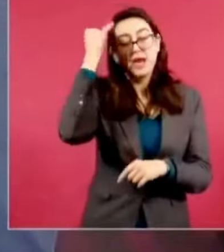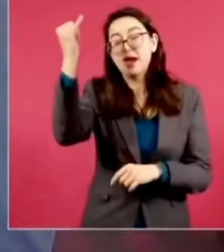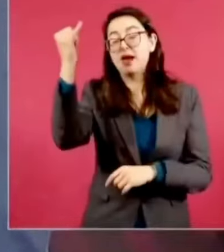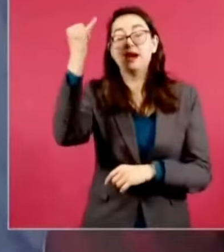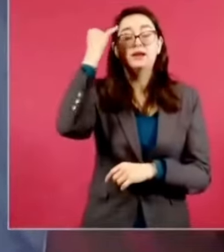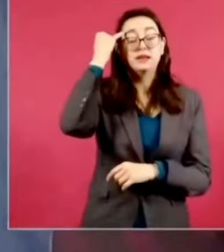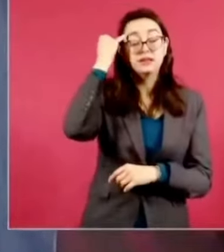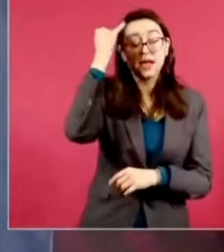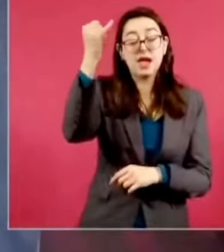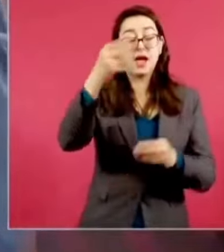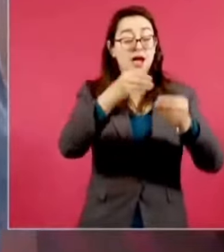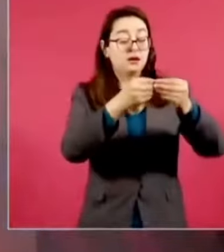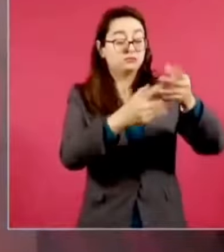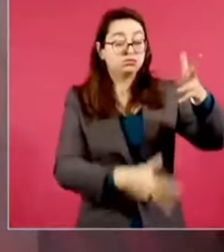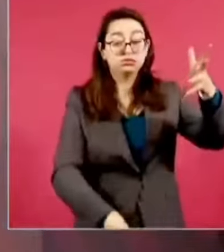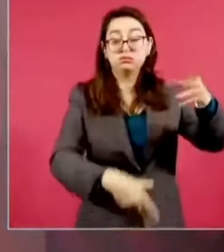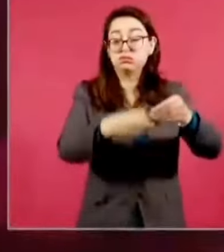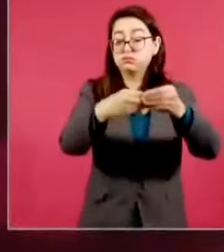cuando